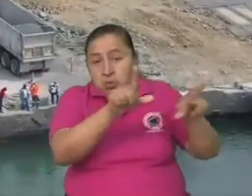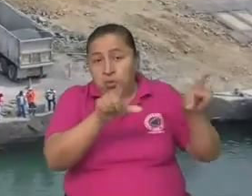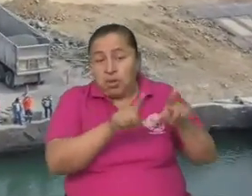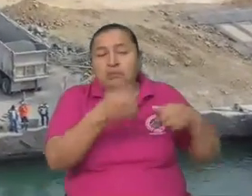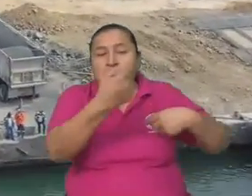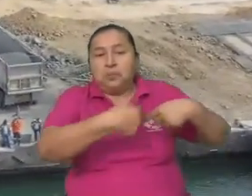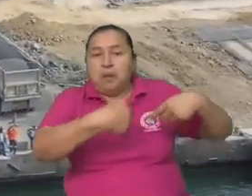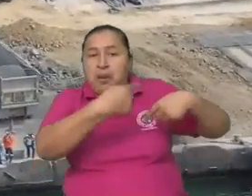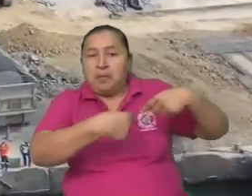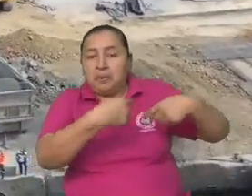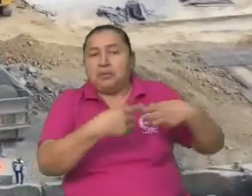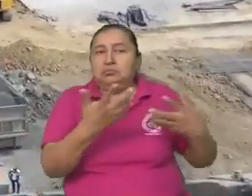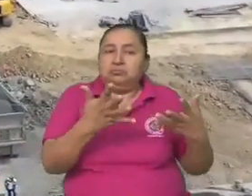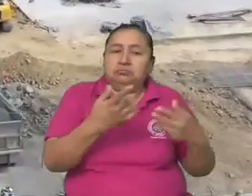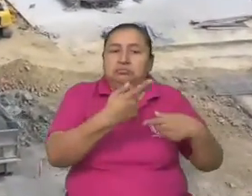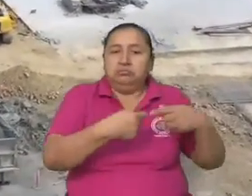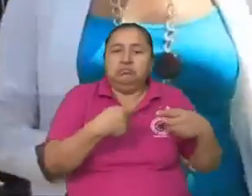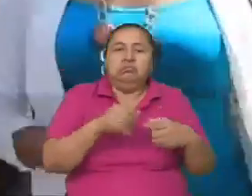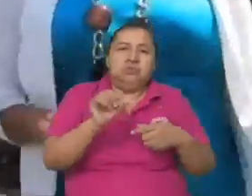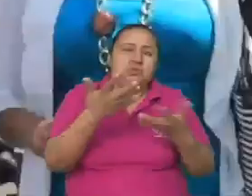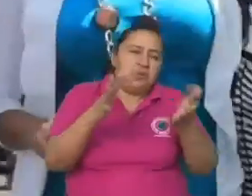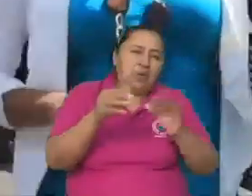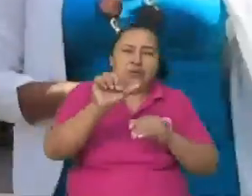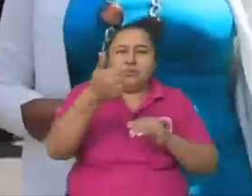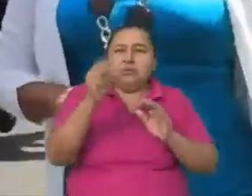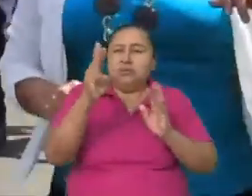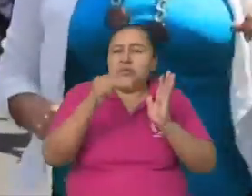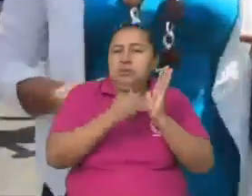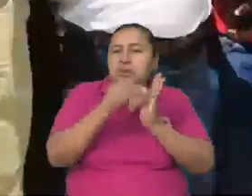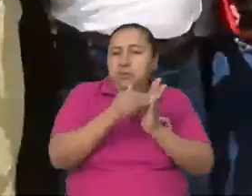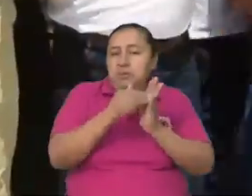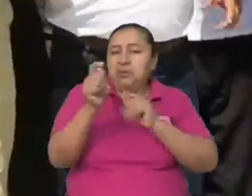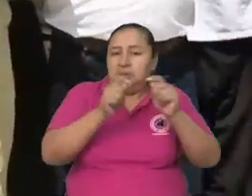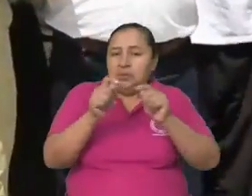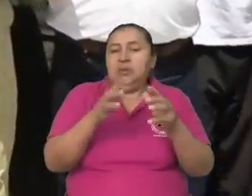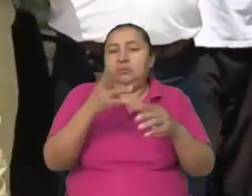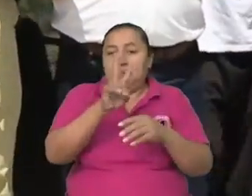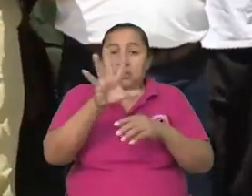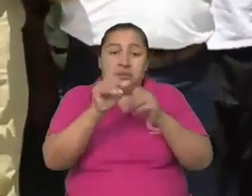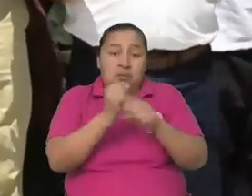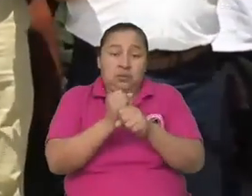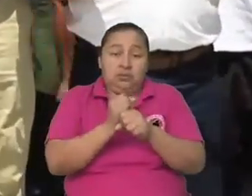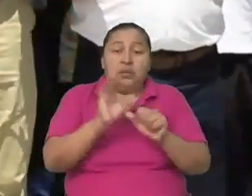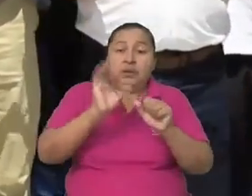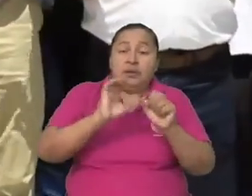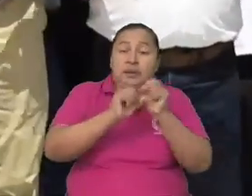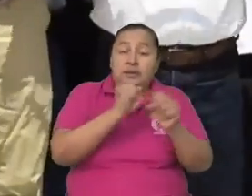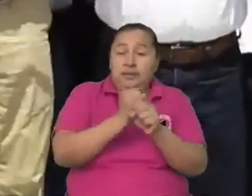Eso nos va a generar aproximadamente 63 millones de dólares en esos 25 años. Cada año nos